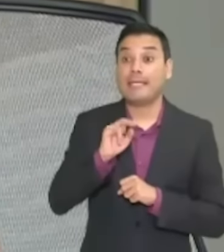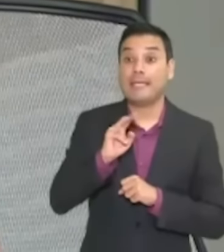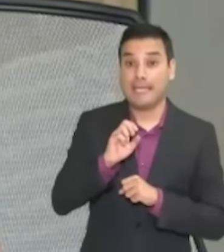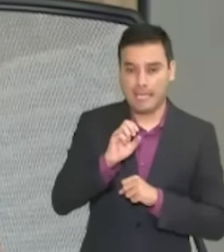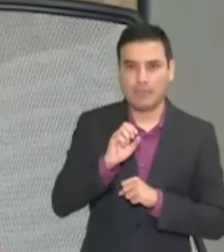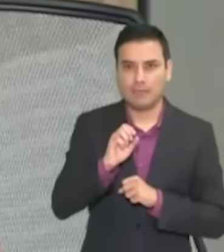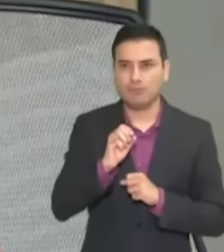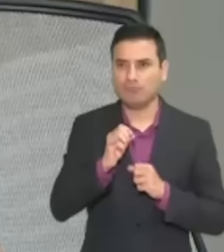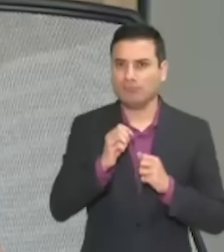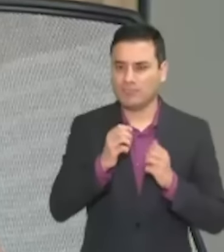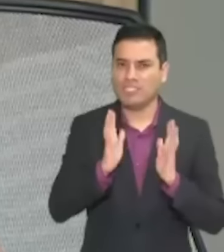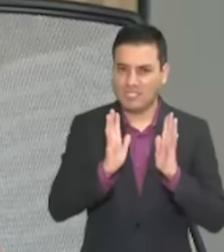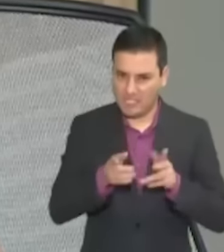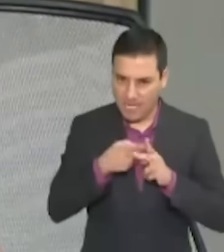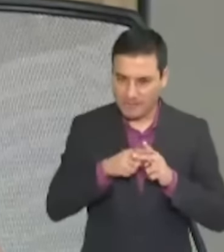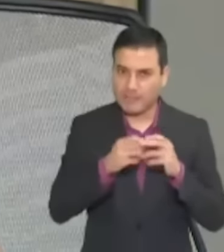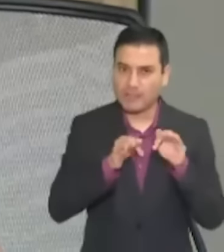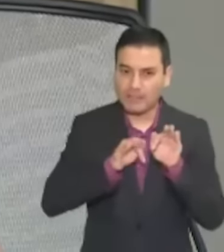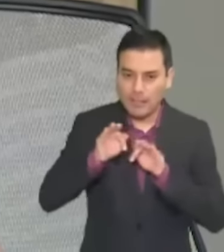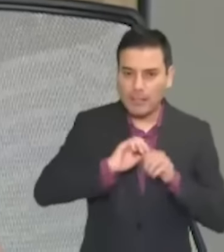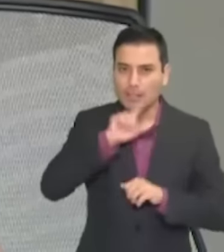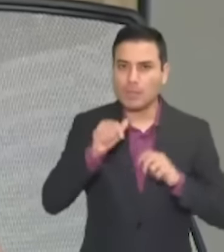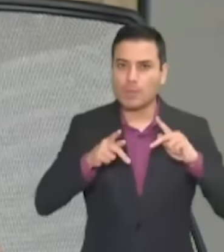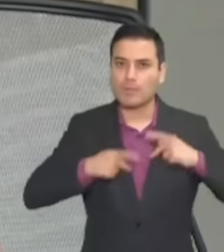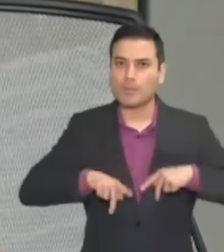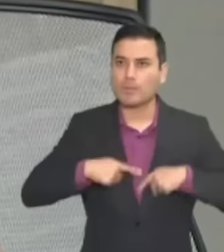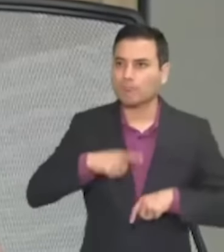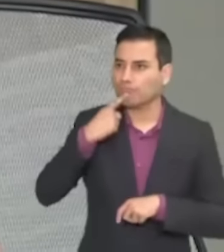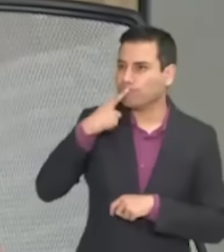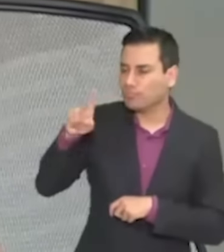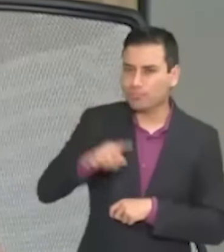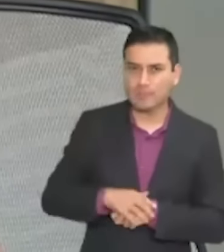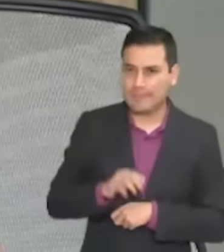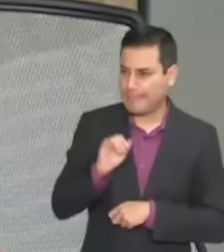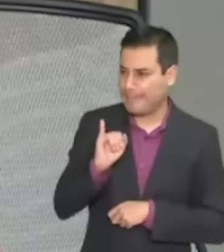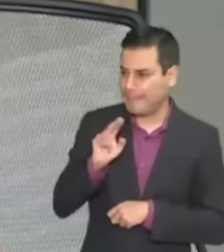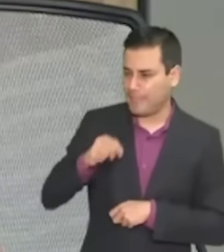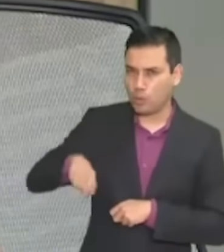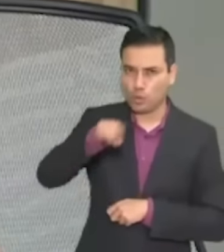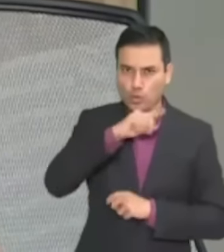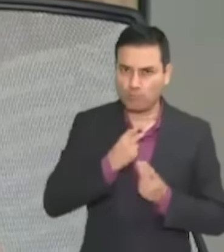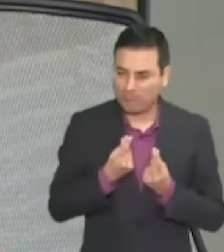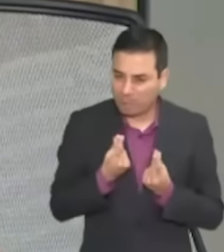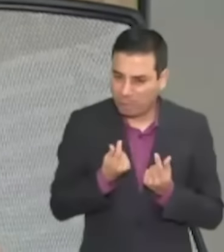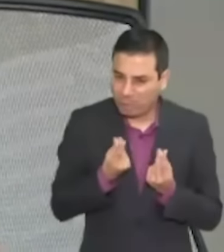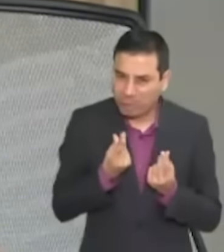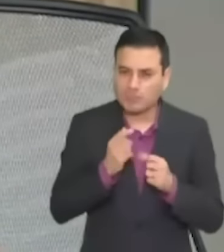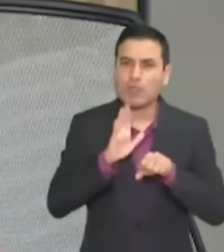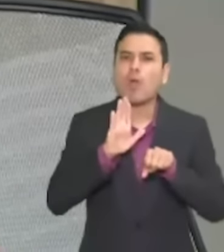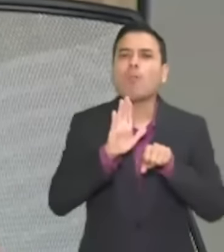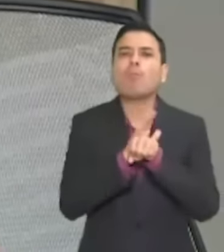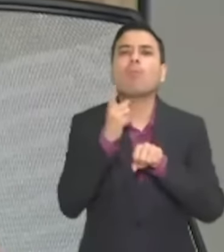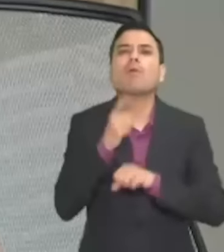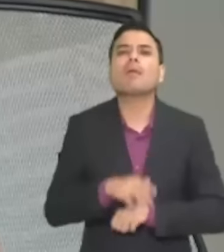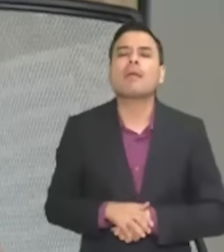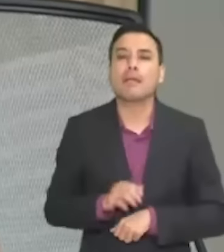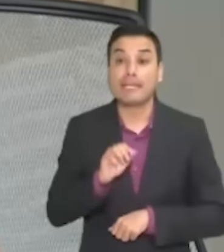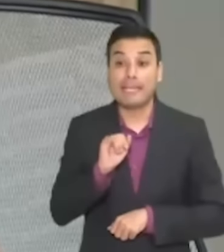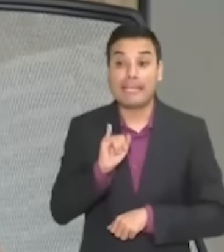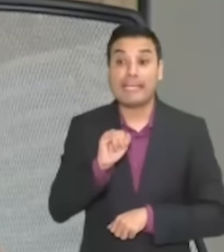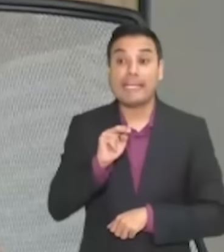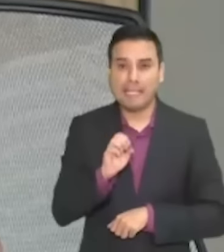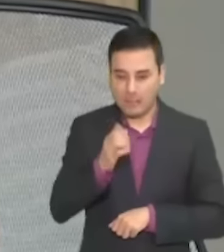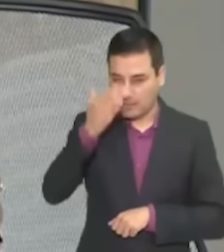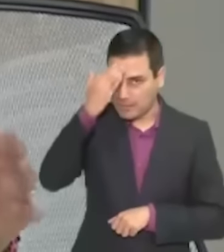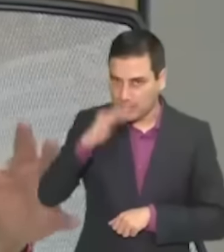algunas quejas que se sumaron y se acumularon, pero el INE actuó inmediatamente, porque tenemos también esta previsión de que